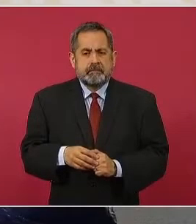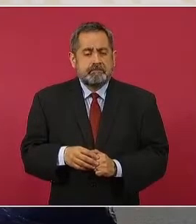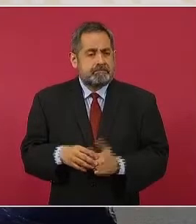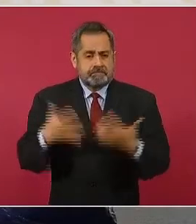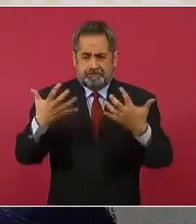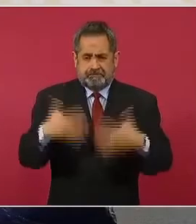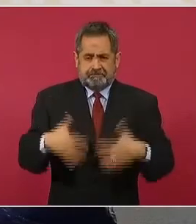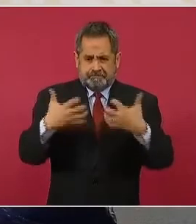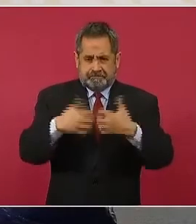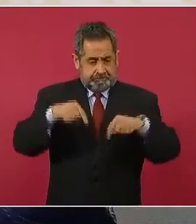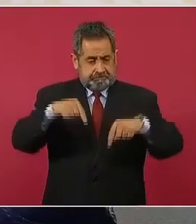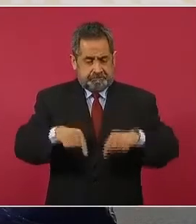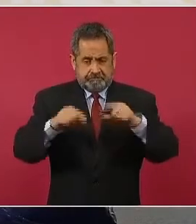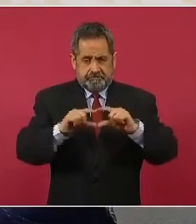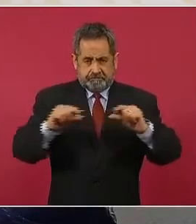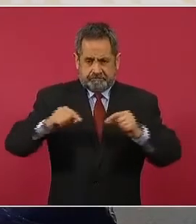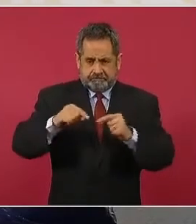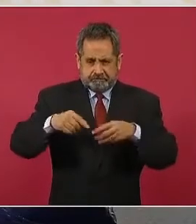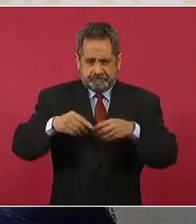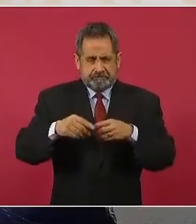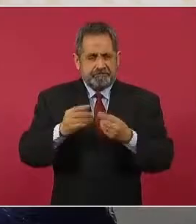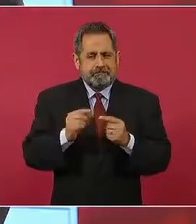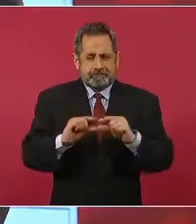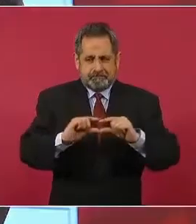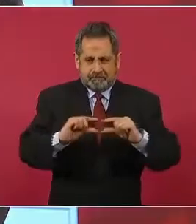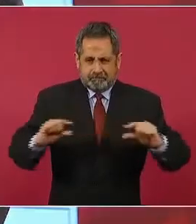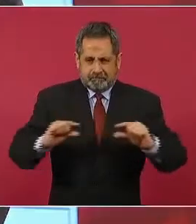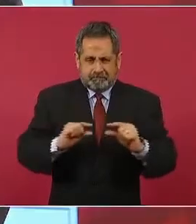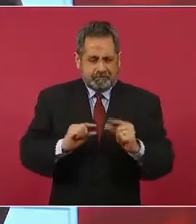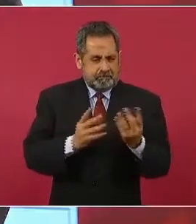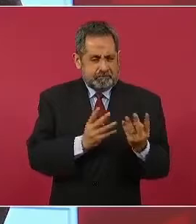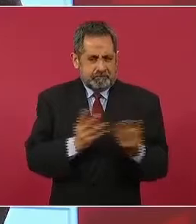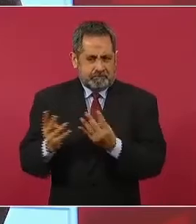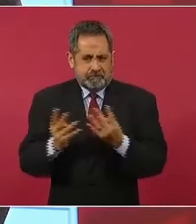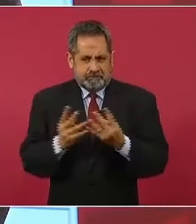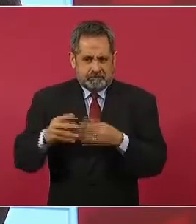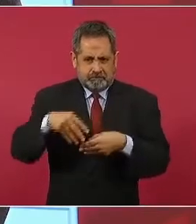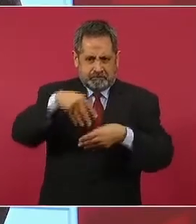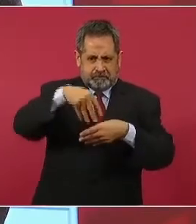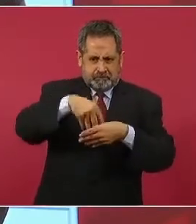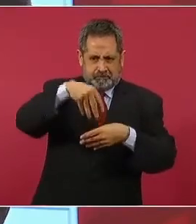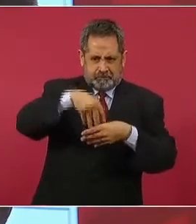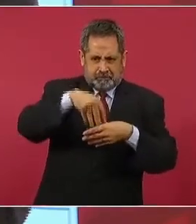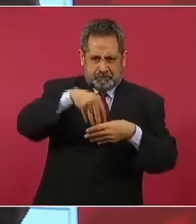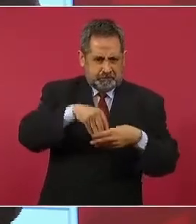en vacunas. Bueno, decirles que tenemos una reserva